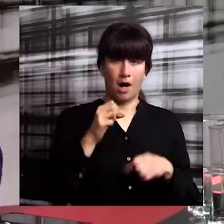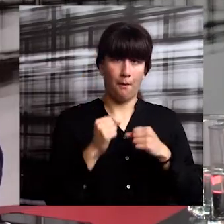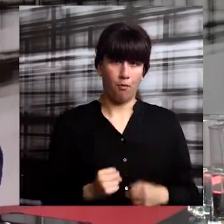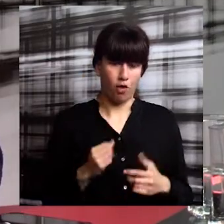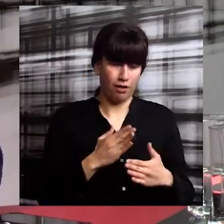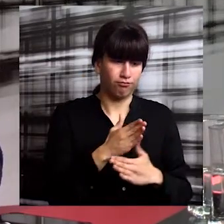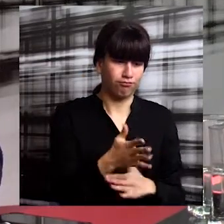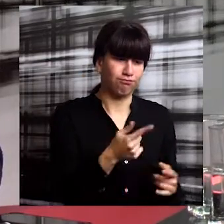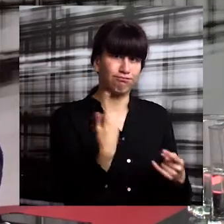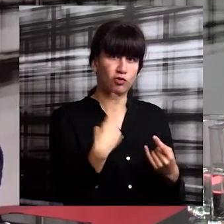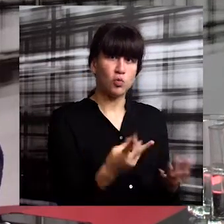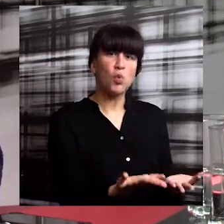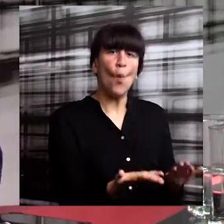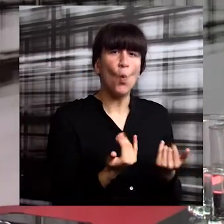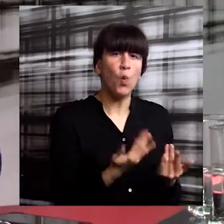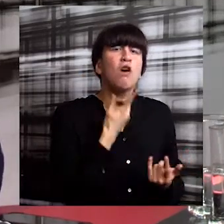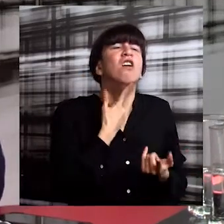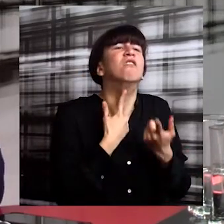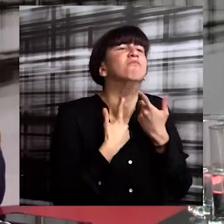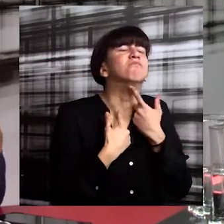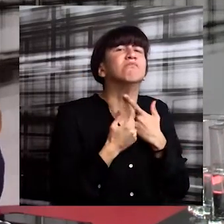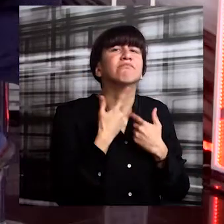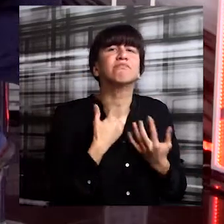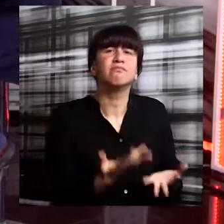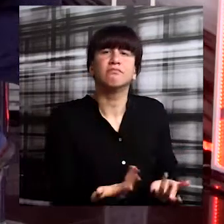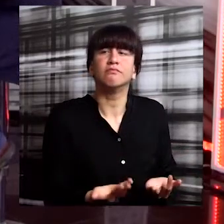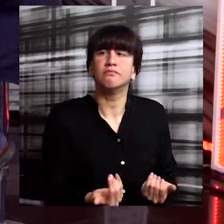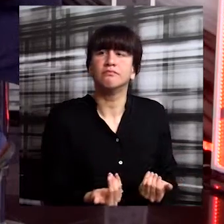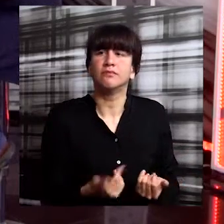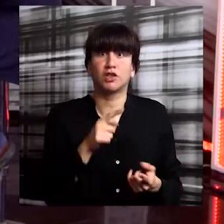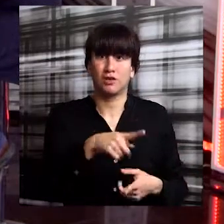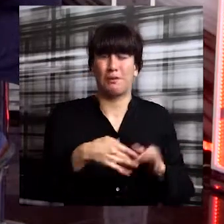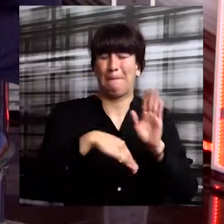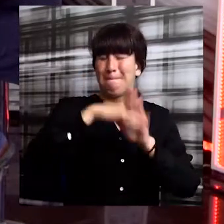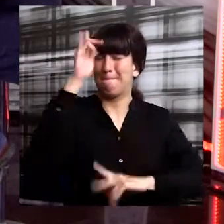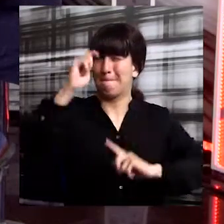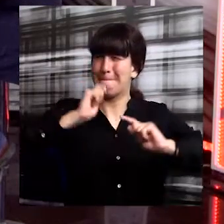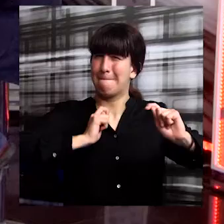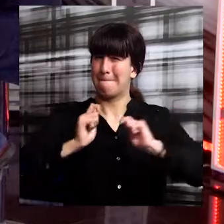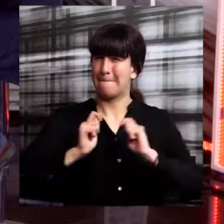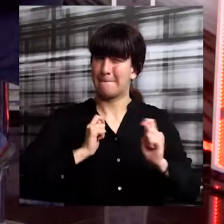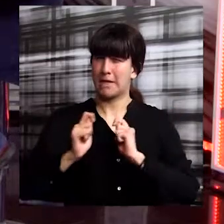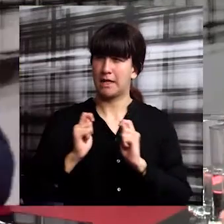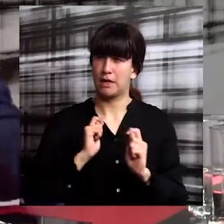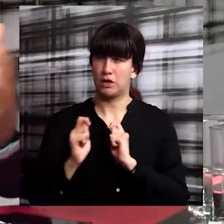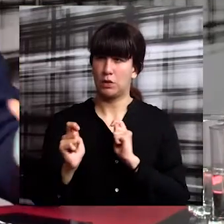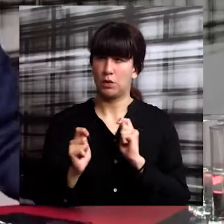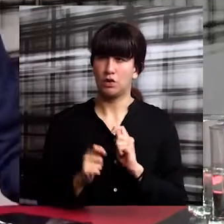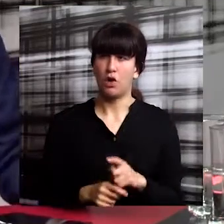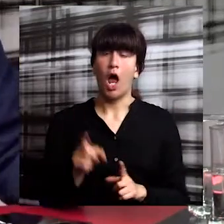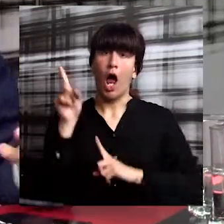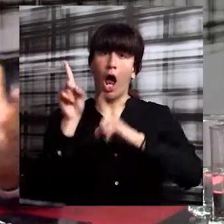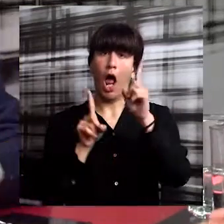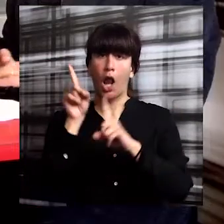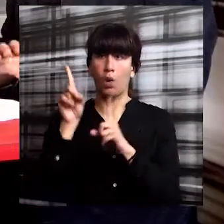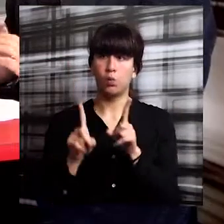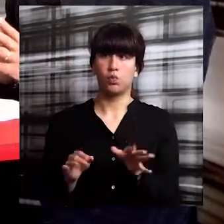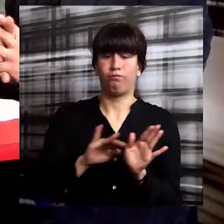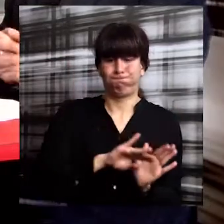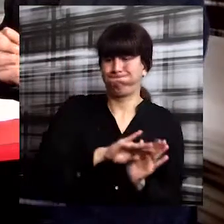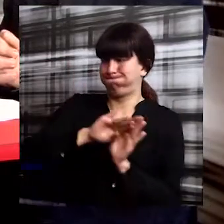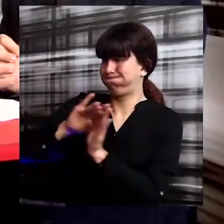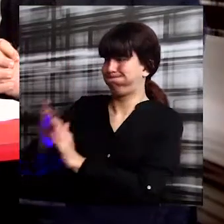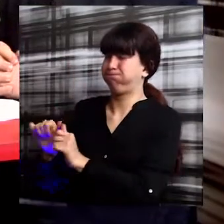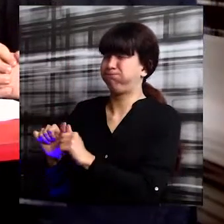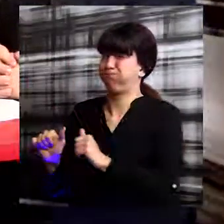poder seguir financiando su adicción. Y eso es lo peligroso, o una de las cosas más peligrosas que tiene la droga, y porque algunos han planteado la